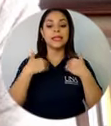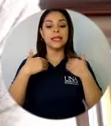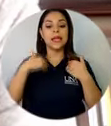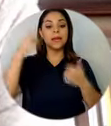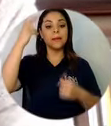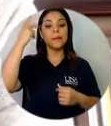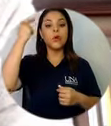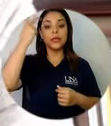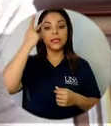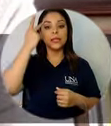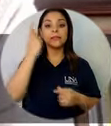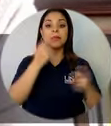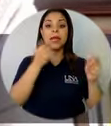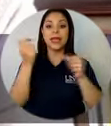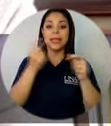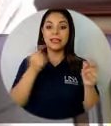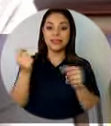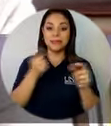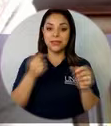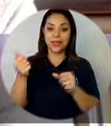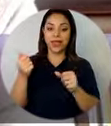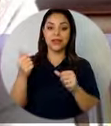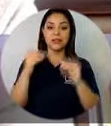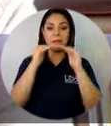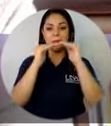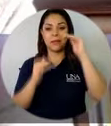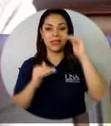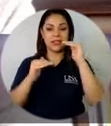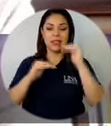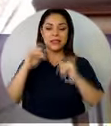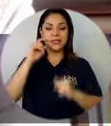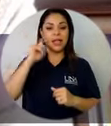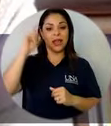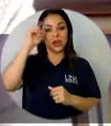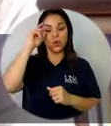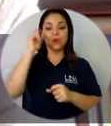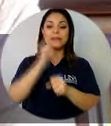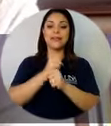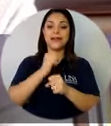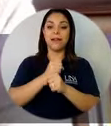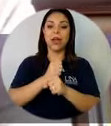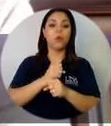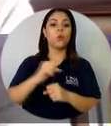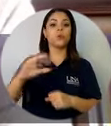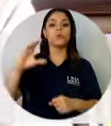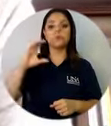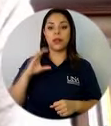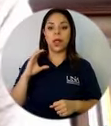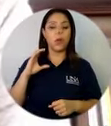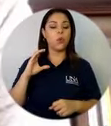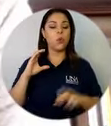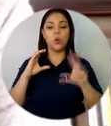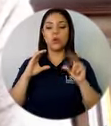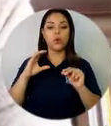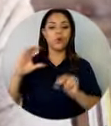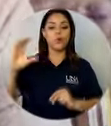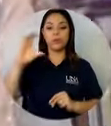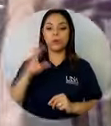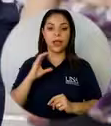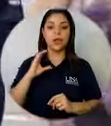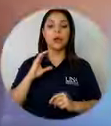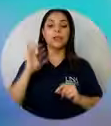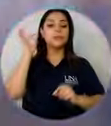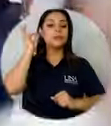Implementar políticas para eliminar las brechas de género en el trabajo remunerado y no remunerado de las mujeres es